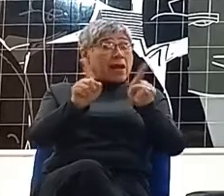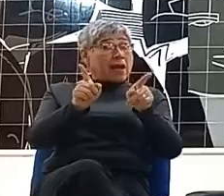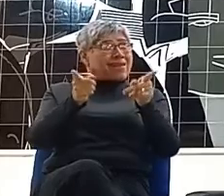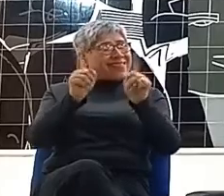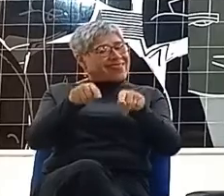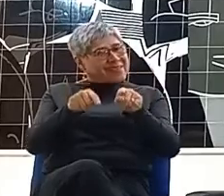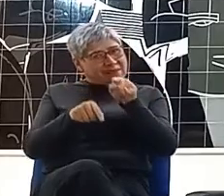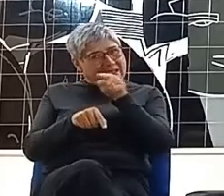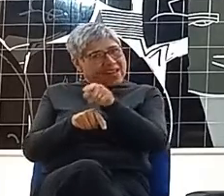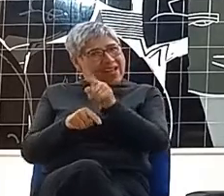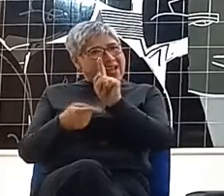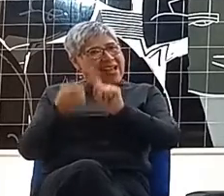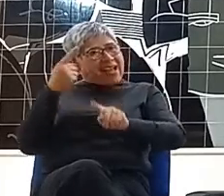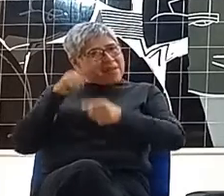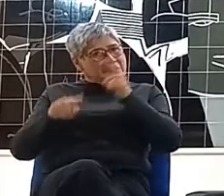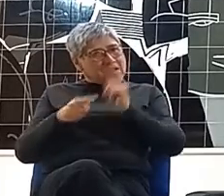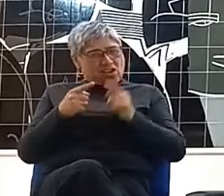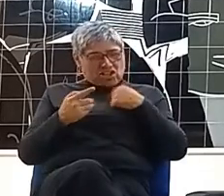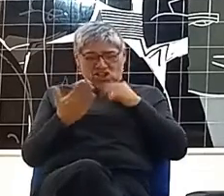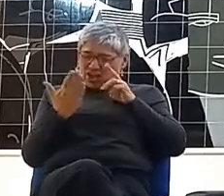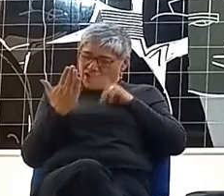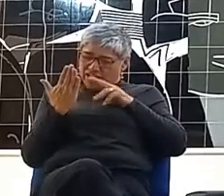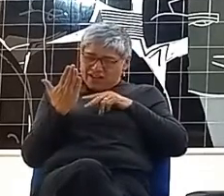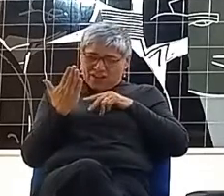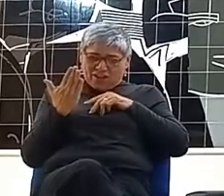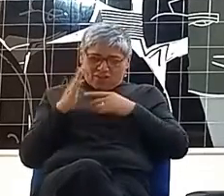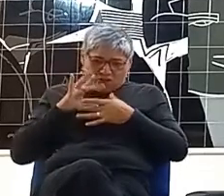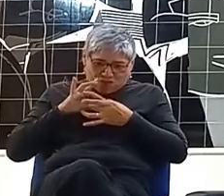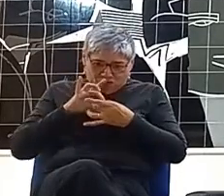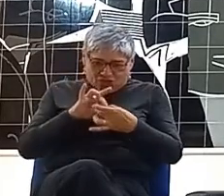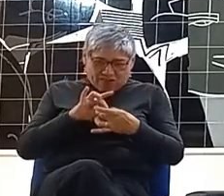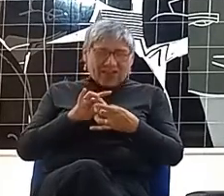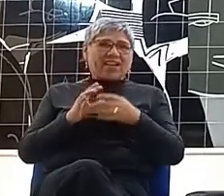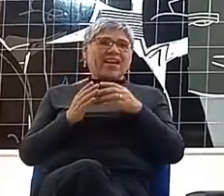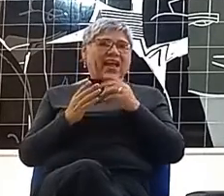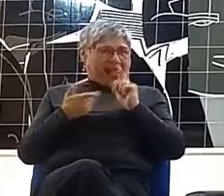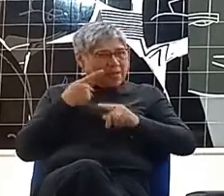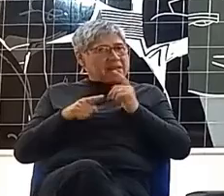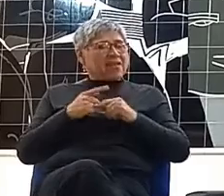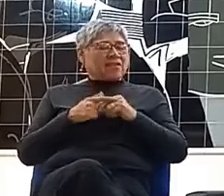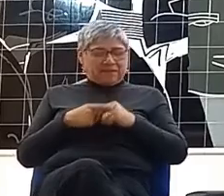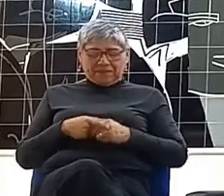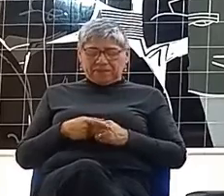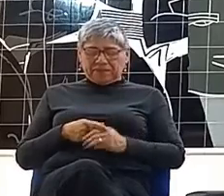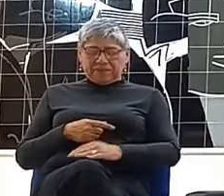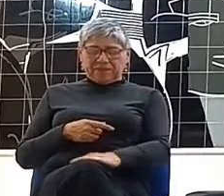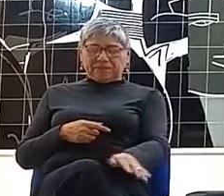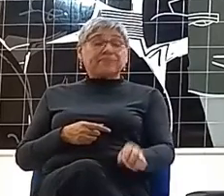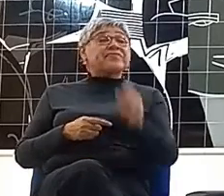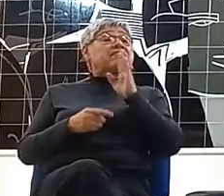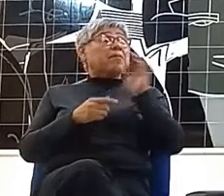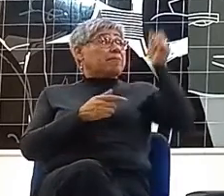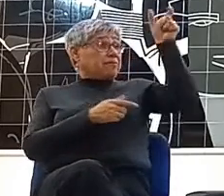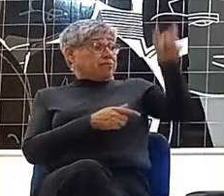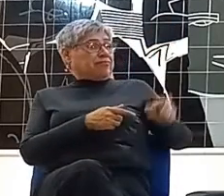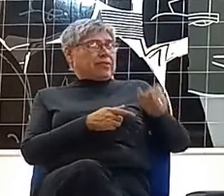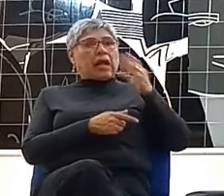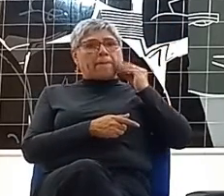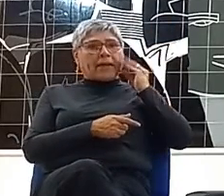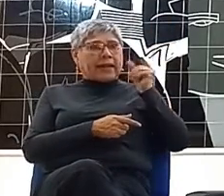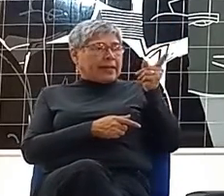amigo, el lector con un tiempo de más experiencia, el que te los puede señalar.